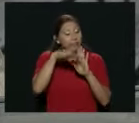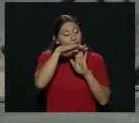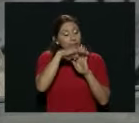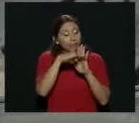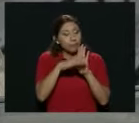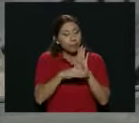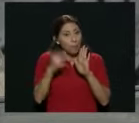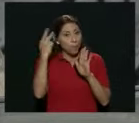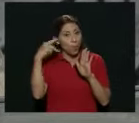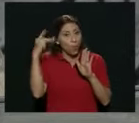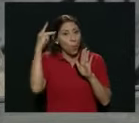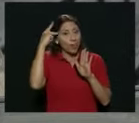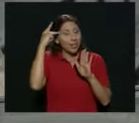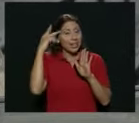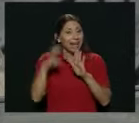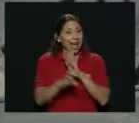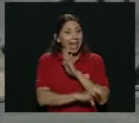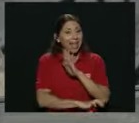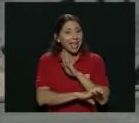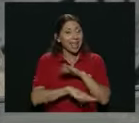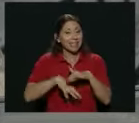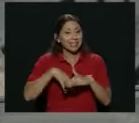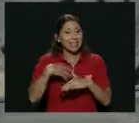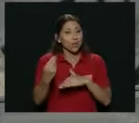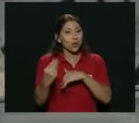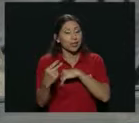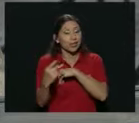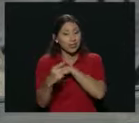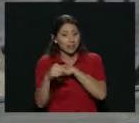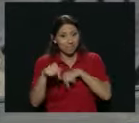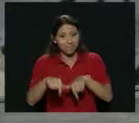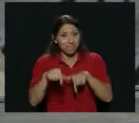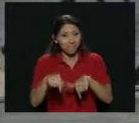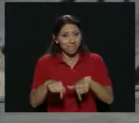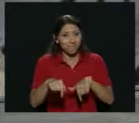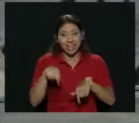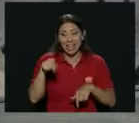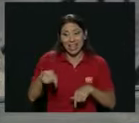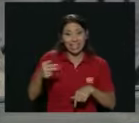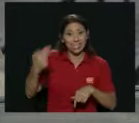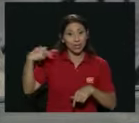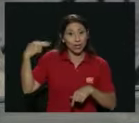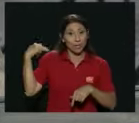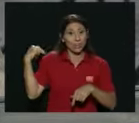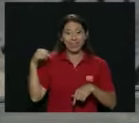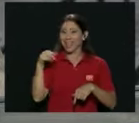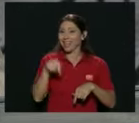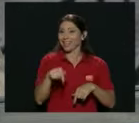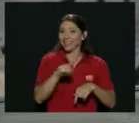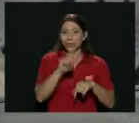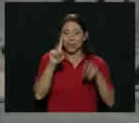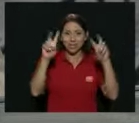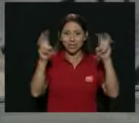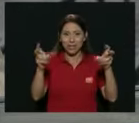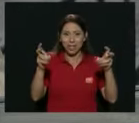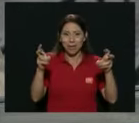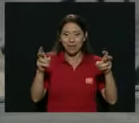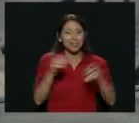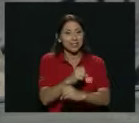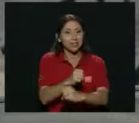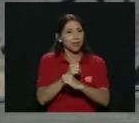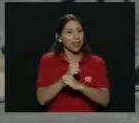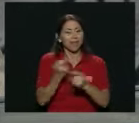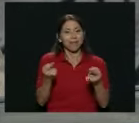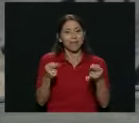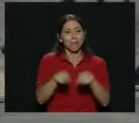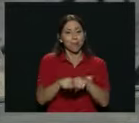de política exterior del país, históricamente este no ha sido tema, como tampoco ha sido tema la seguridad.